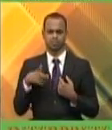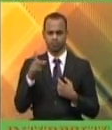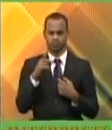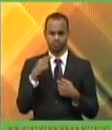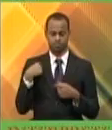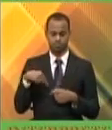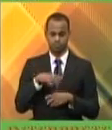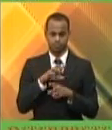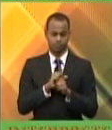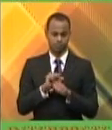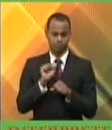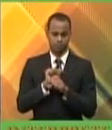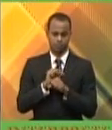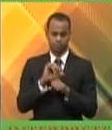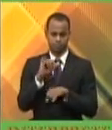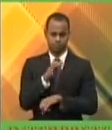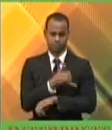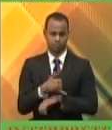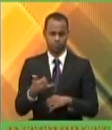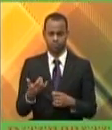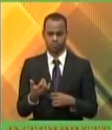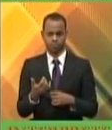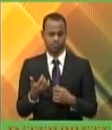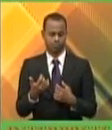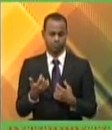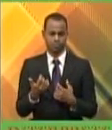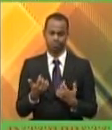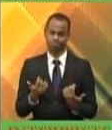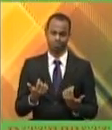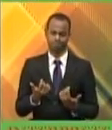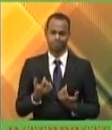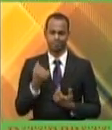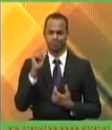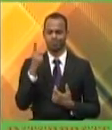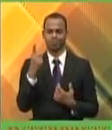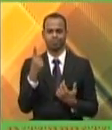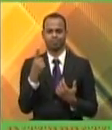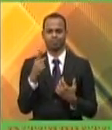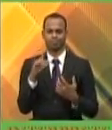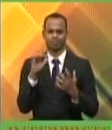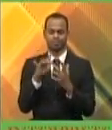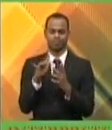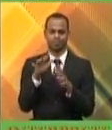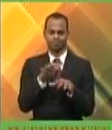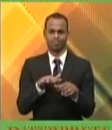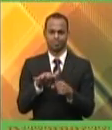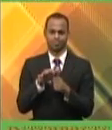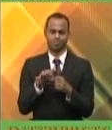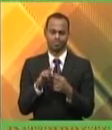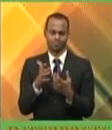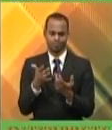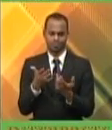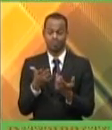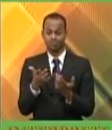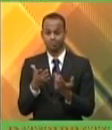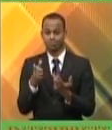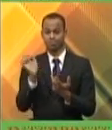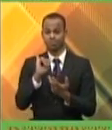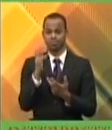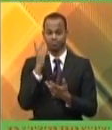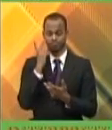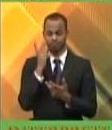ingenieros en la primera el primer contacto que tenemos con el área una área tan técnica y cómo vivimos